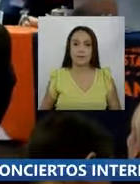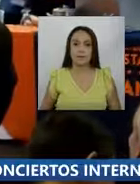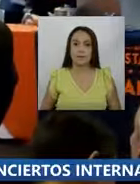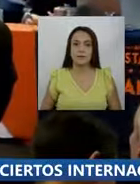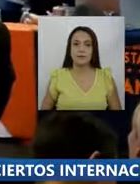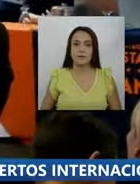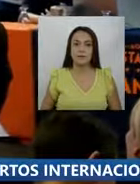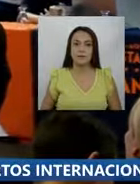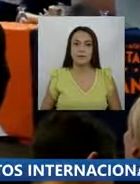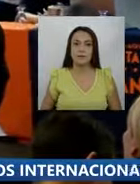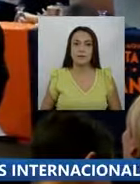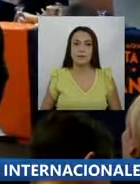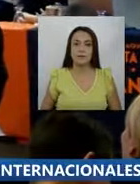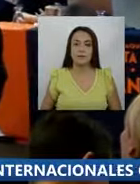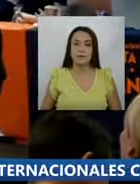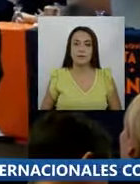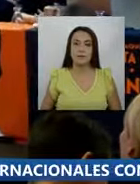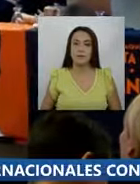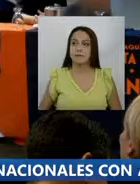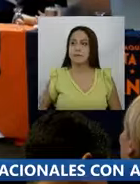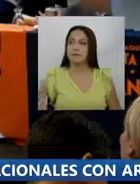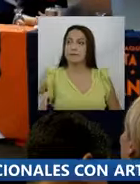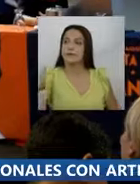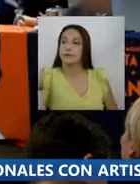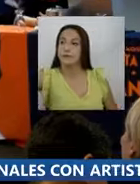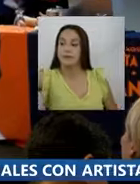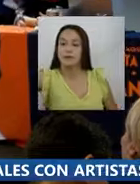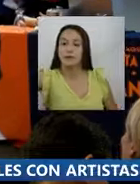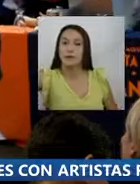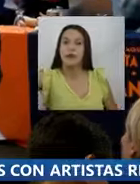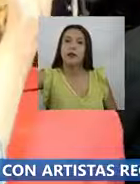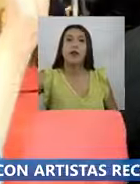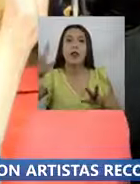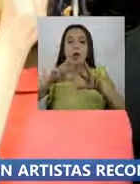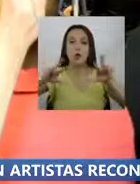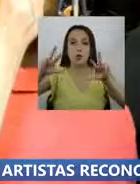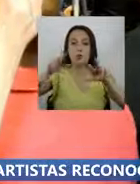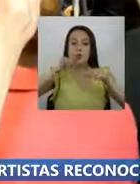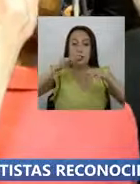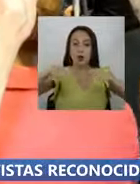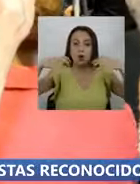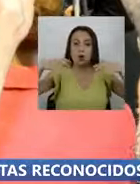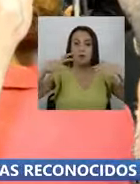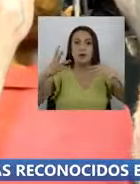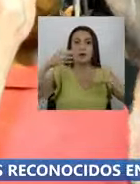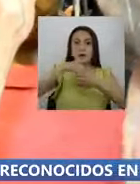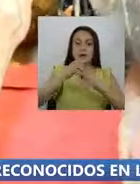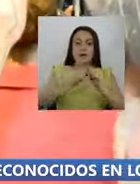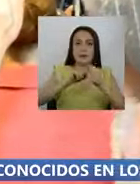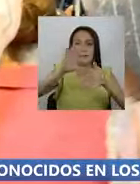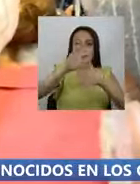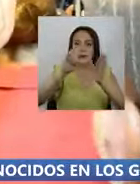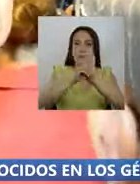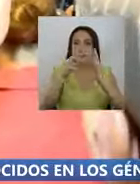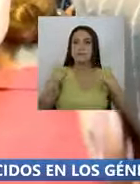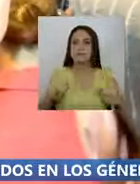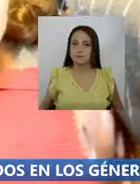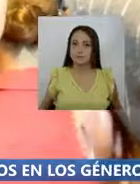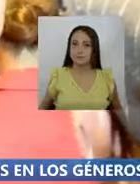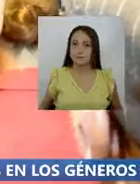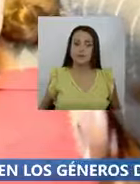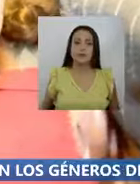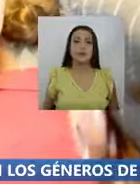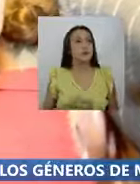ante la Organización de las Naciones Unidas y ante la Corte Interamericana de Derechos Humanos. Bueno, si nuestros